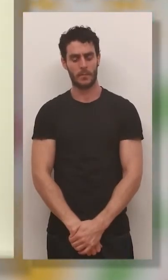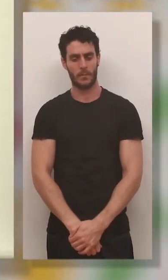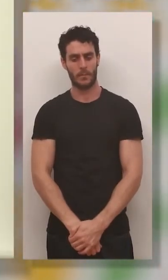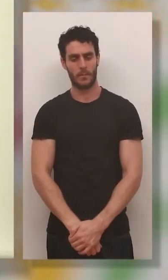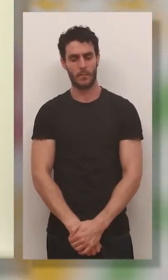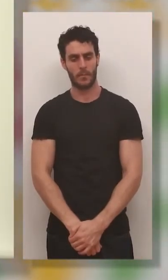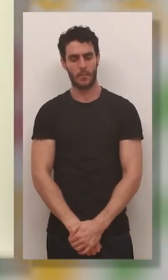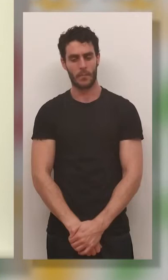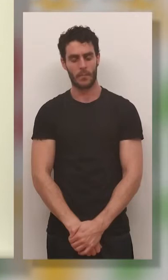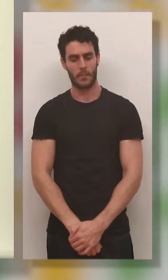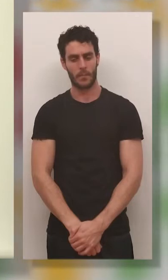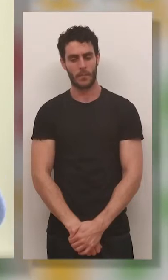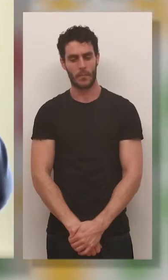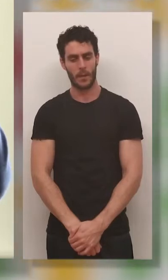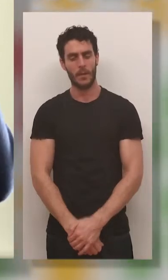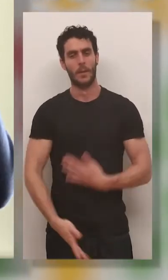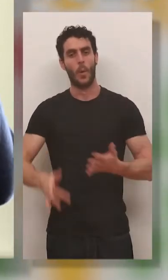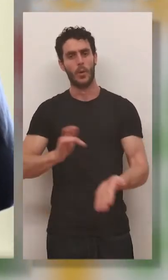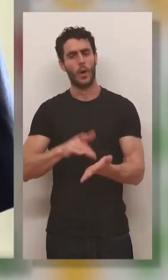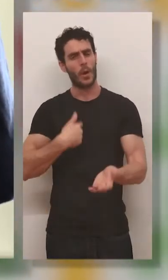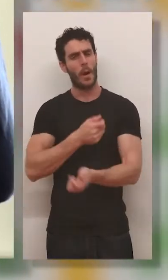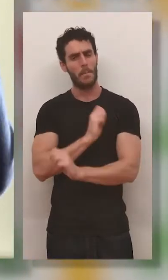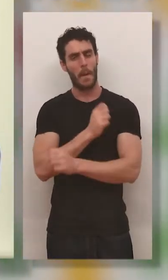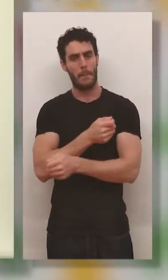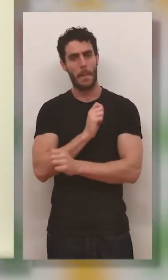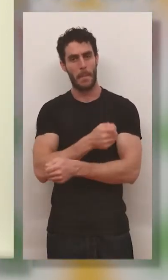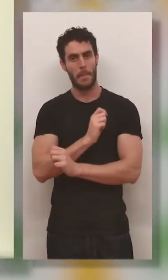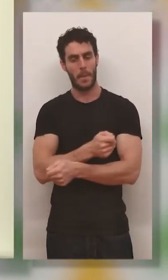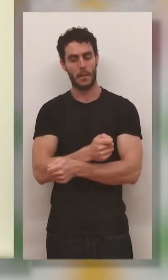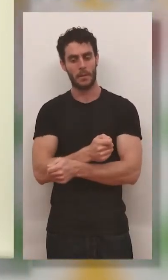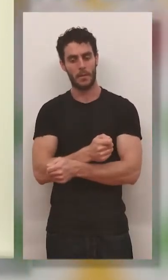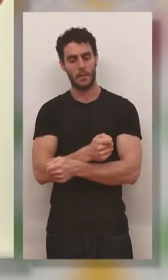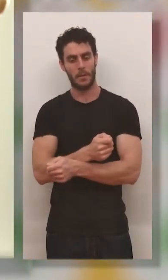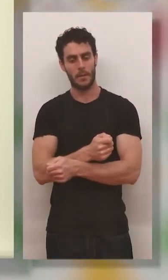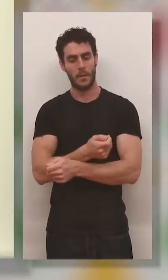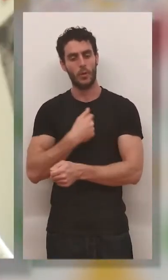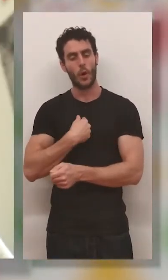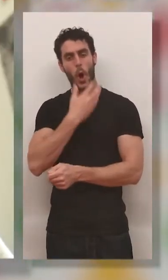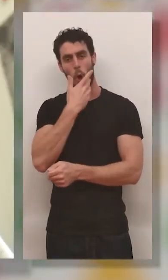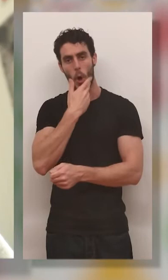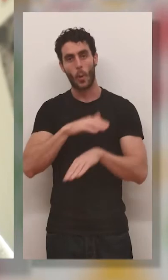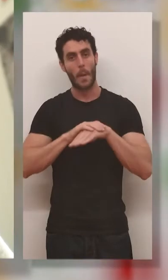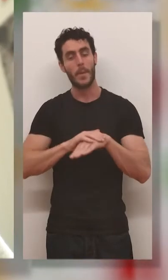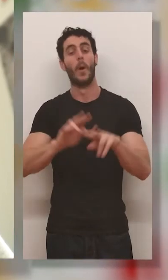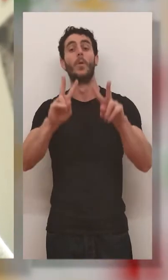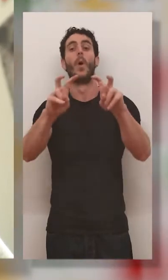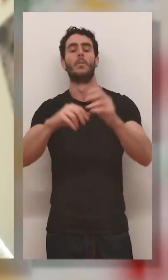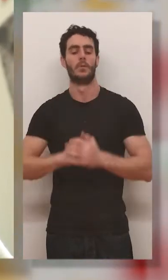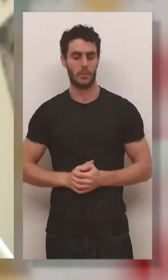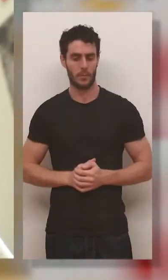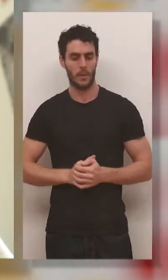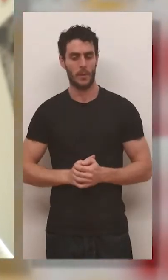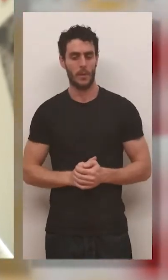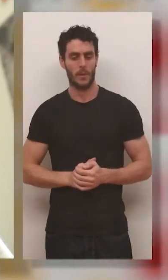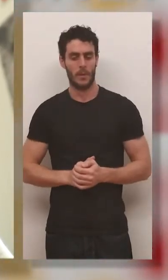A tocar la batería me con ritmos nuevos. Es